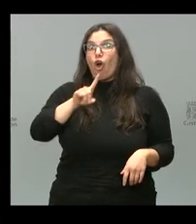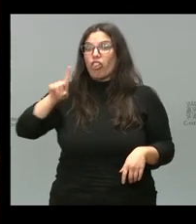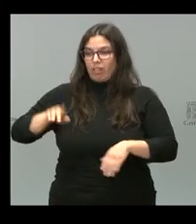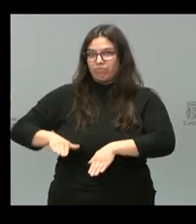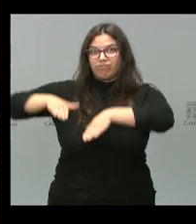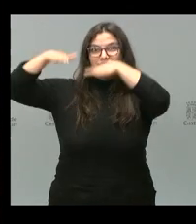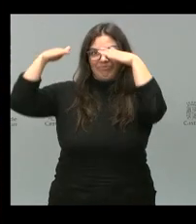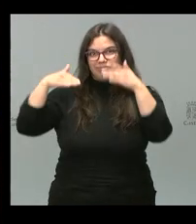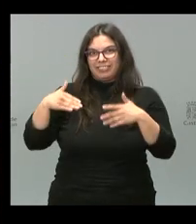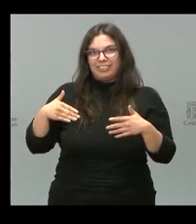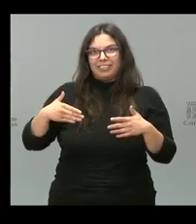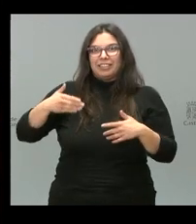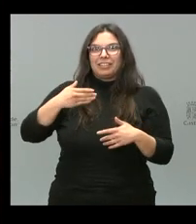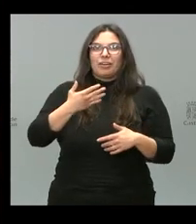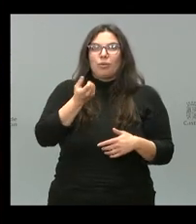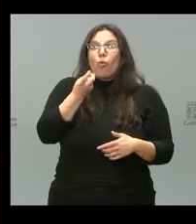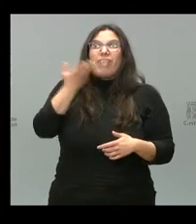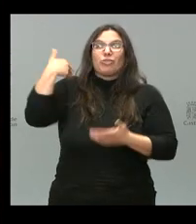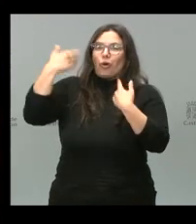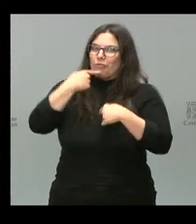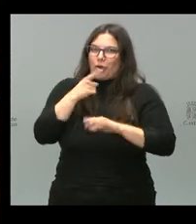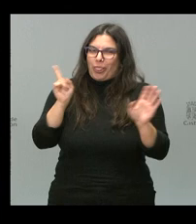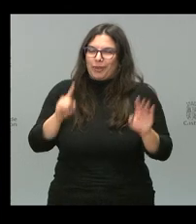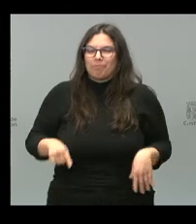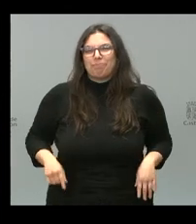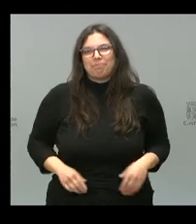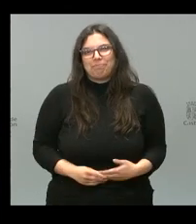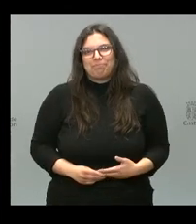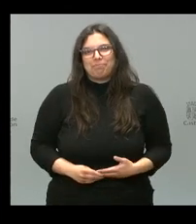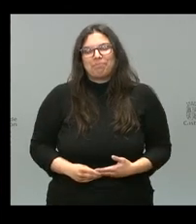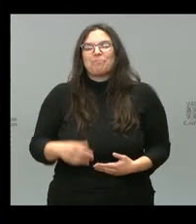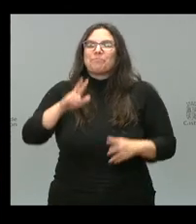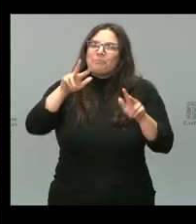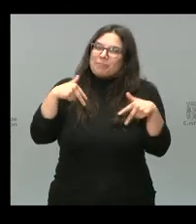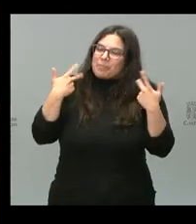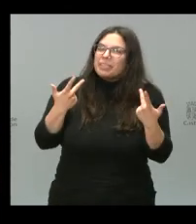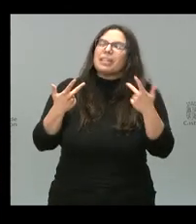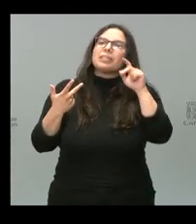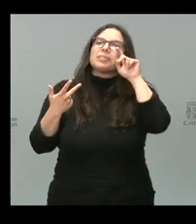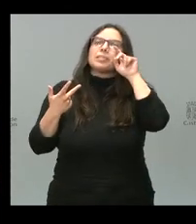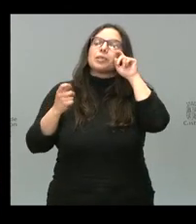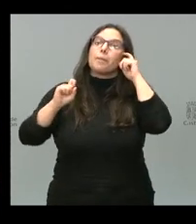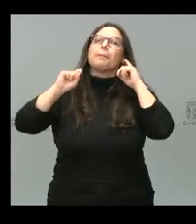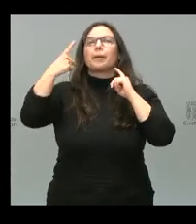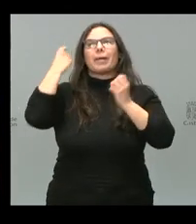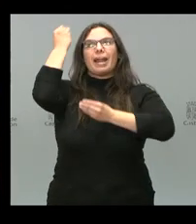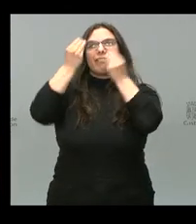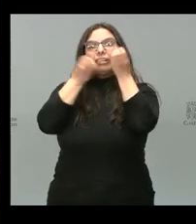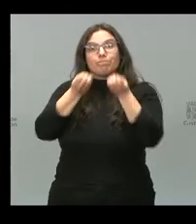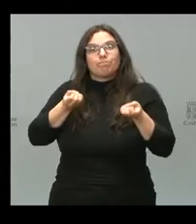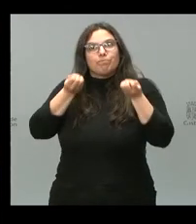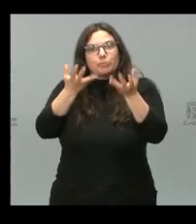prefiero no decir desde hace cuántos años me vais a permitir que mi primera reflexión sea